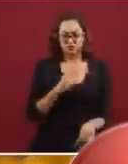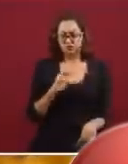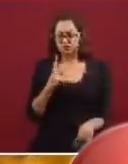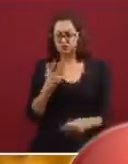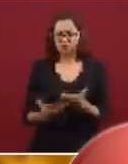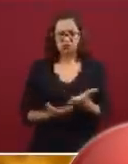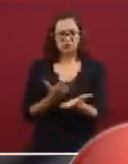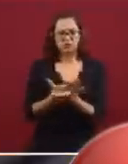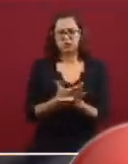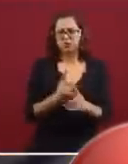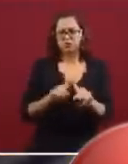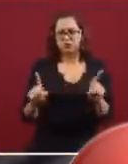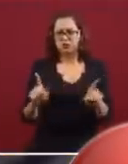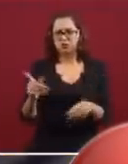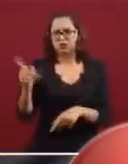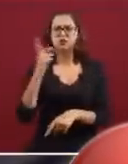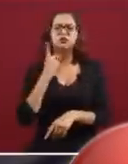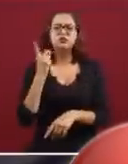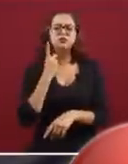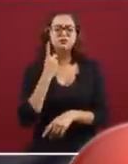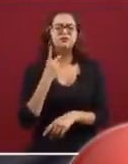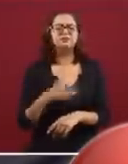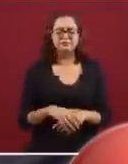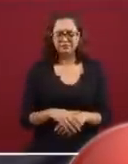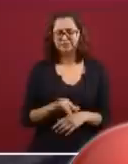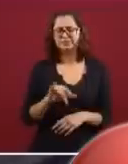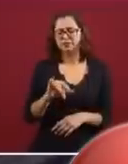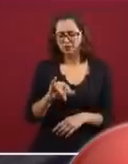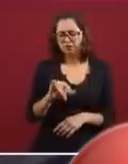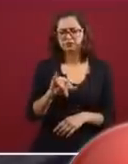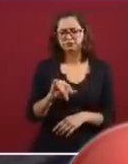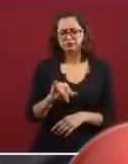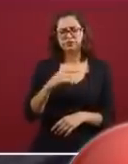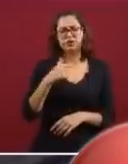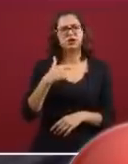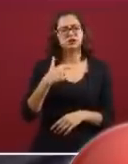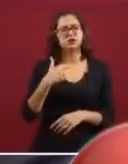incremento. Es que yo tuve una reunión con